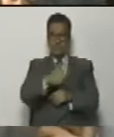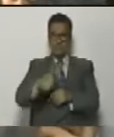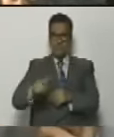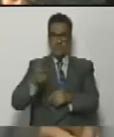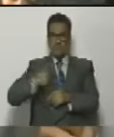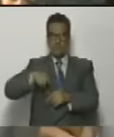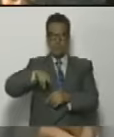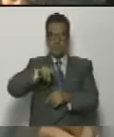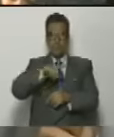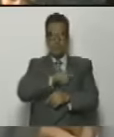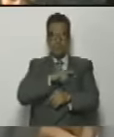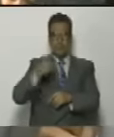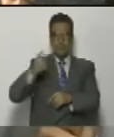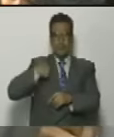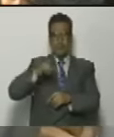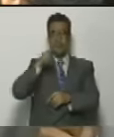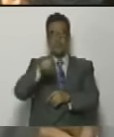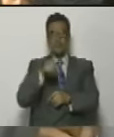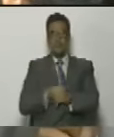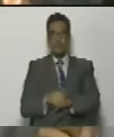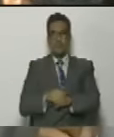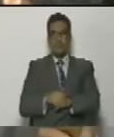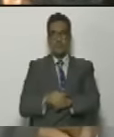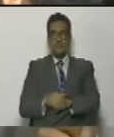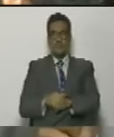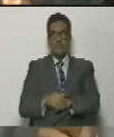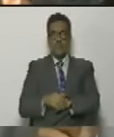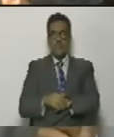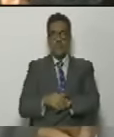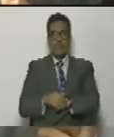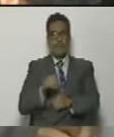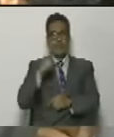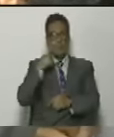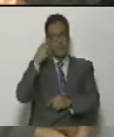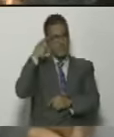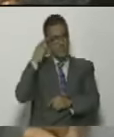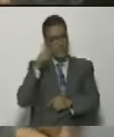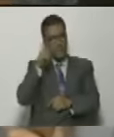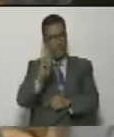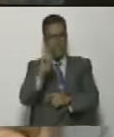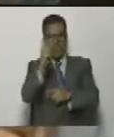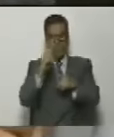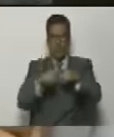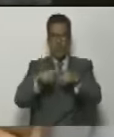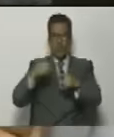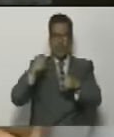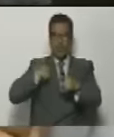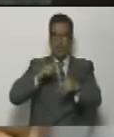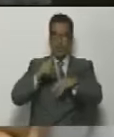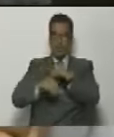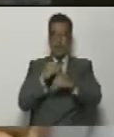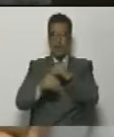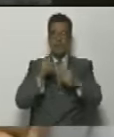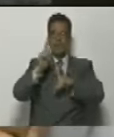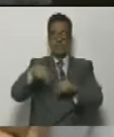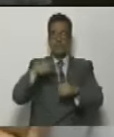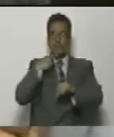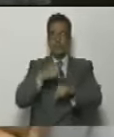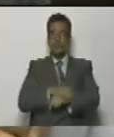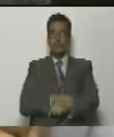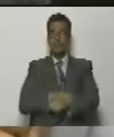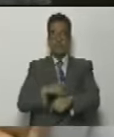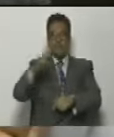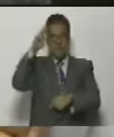de nosotros tiene que ser particularmente cuidadoso. Por cierto, uno de ellos tiene que ser, y también lo señalaron,